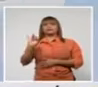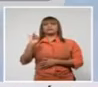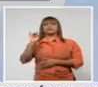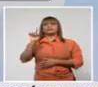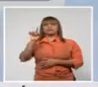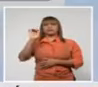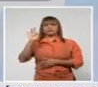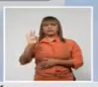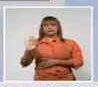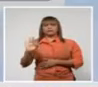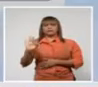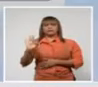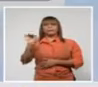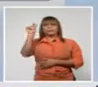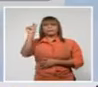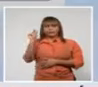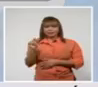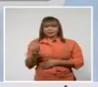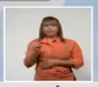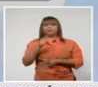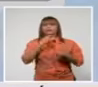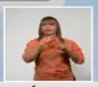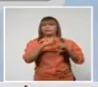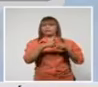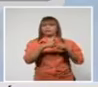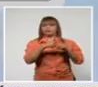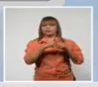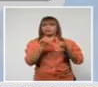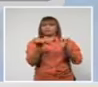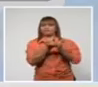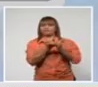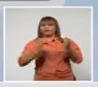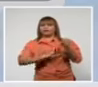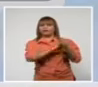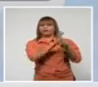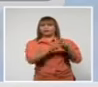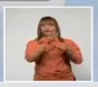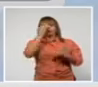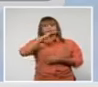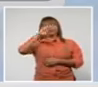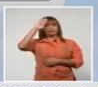5.718 pacientes diagnosticados con la enfermedad en Cuba,